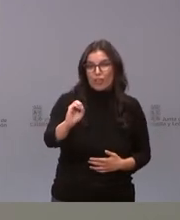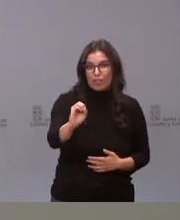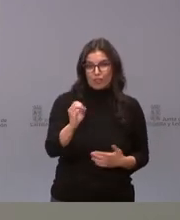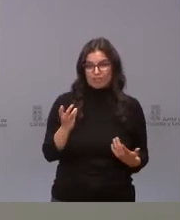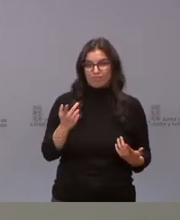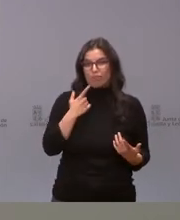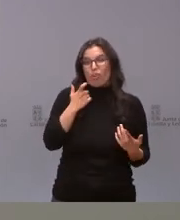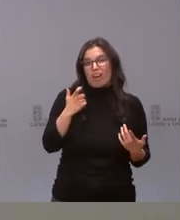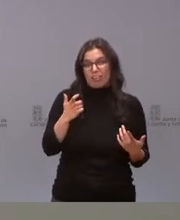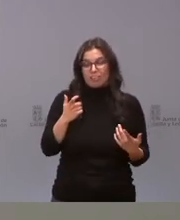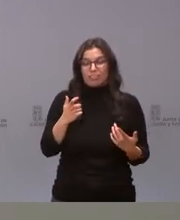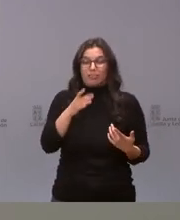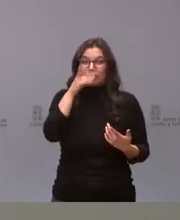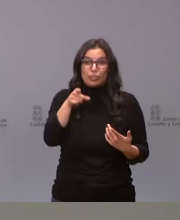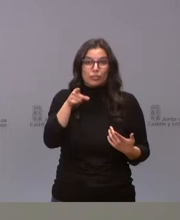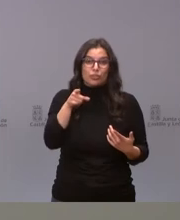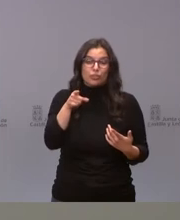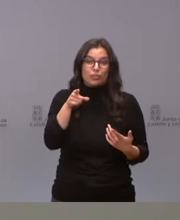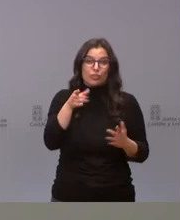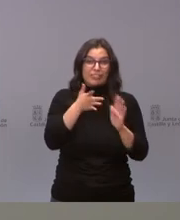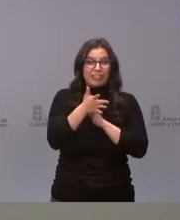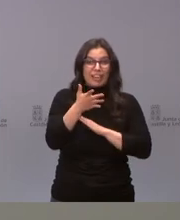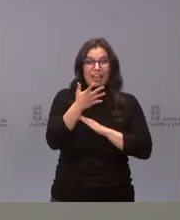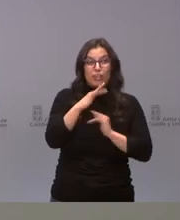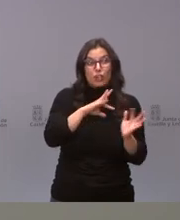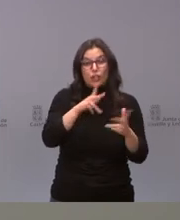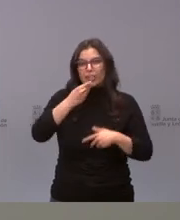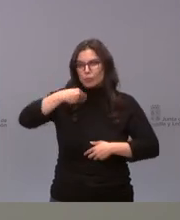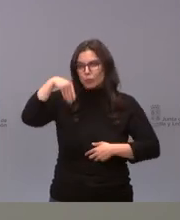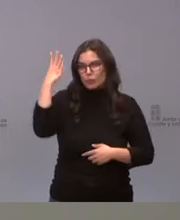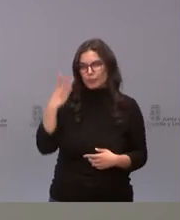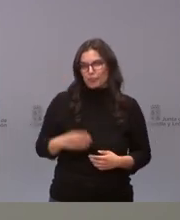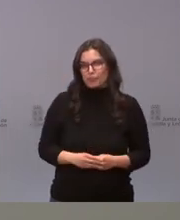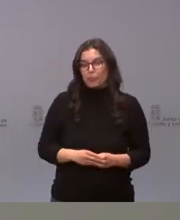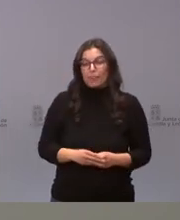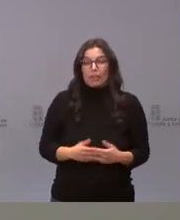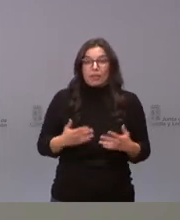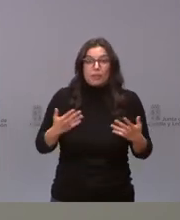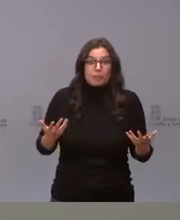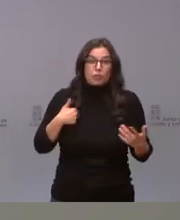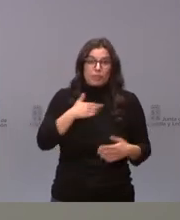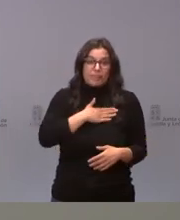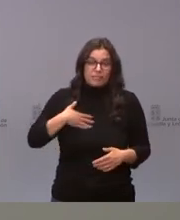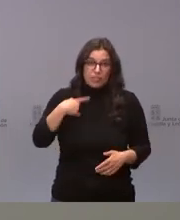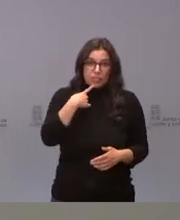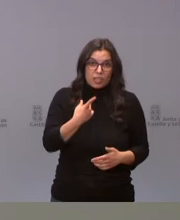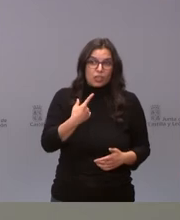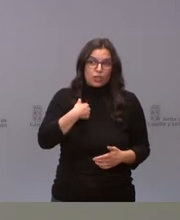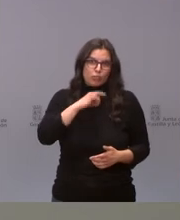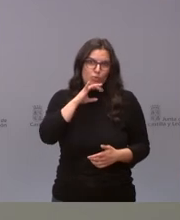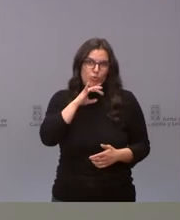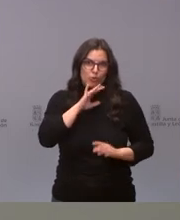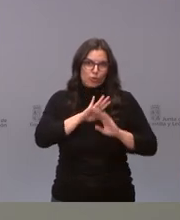fallecido más, porque eso sería una noticia excelente. Pero bueno, yo quiero decir que estoy muy